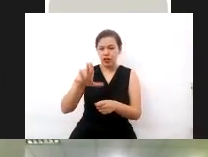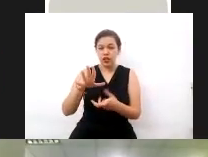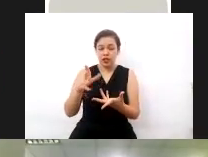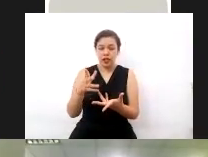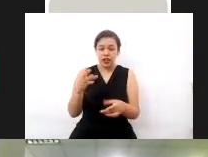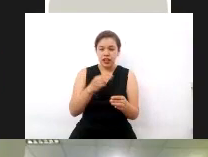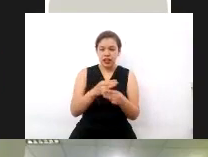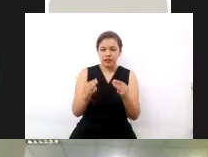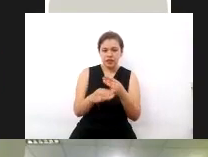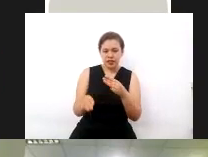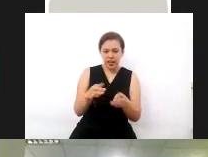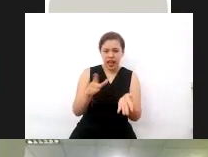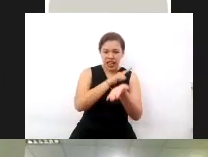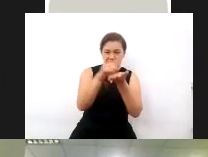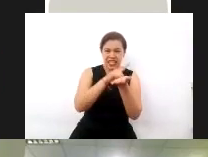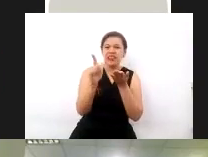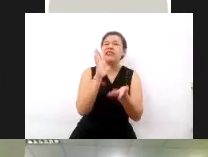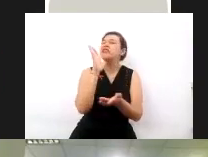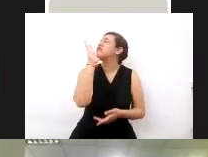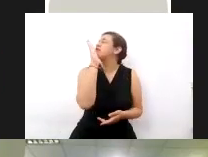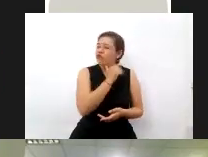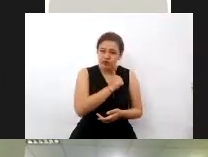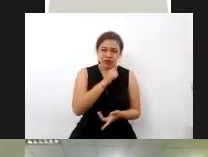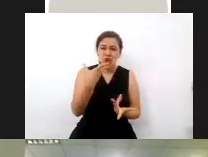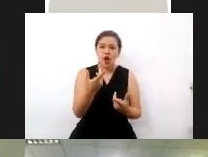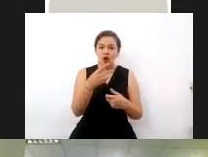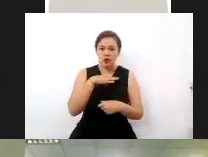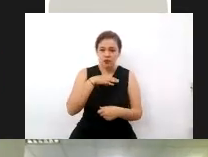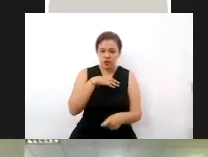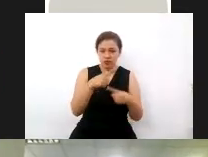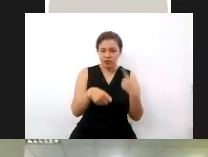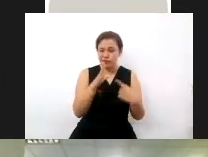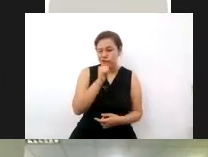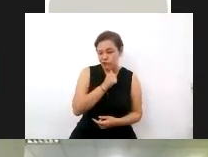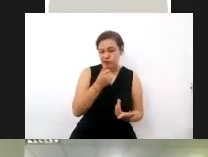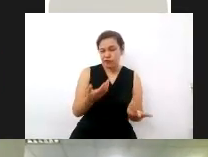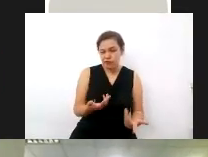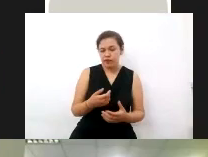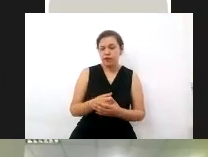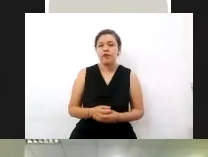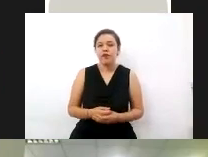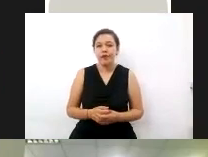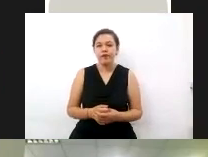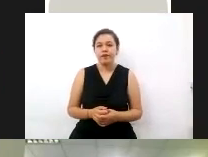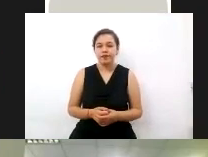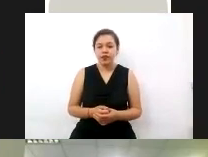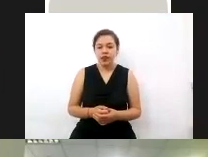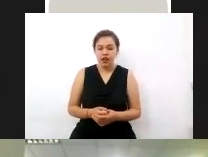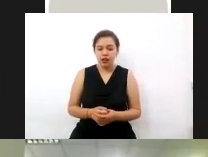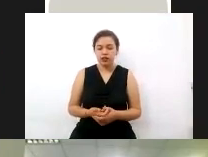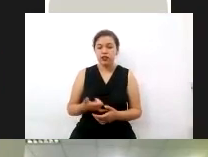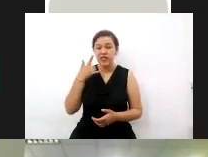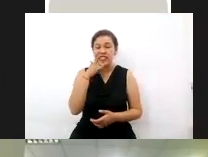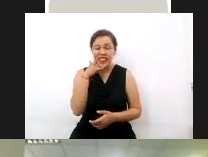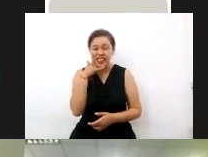se puede lavar correctamente ni tampoco desinfectar. Por eso es que se intenta que se